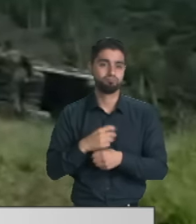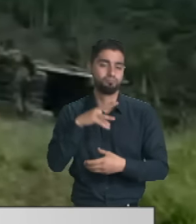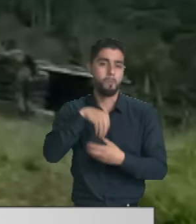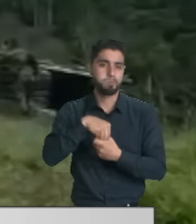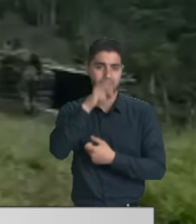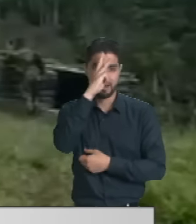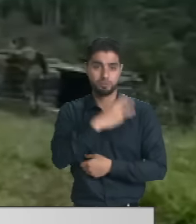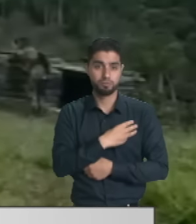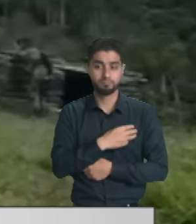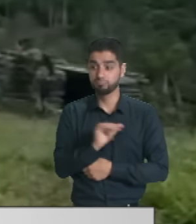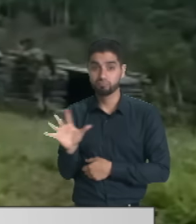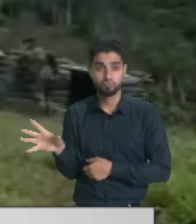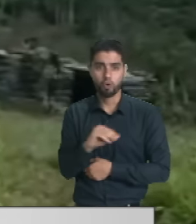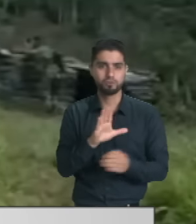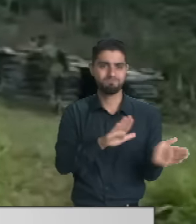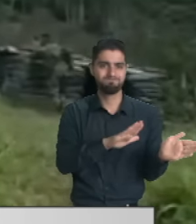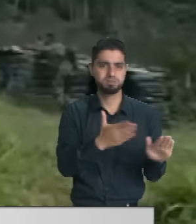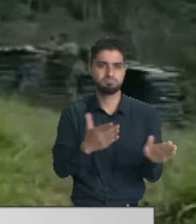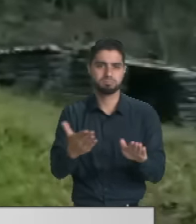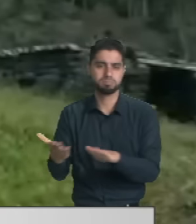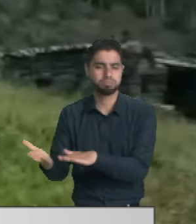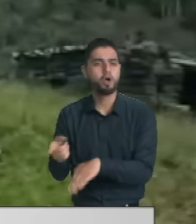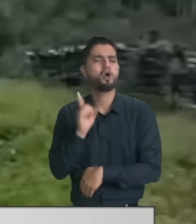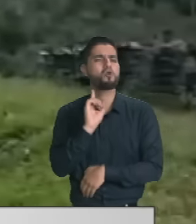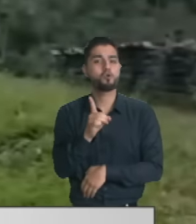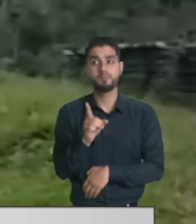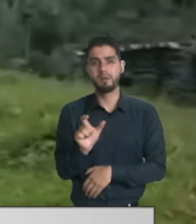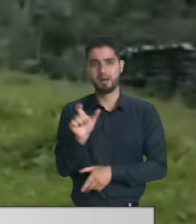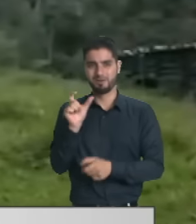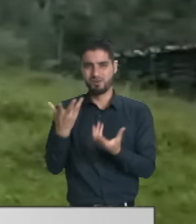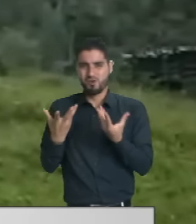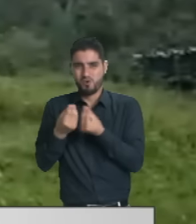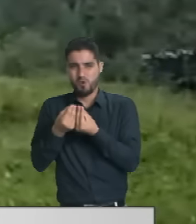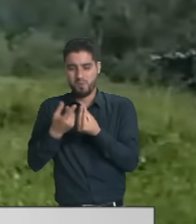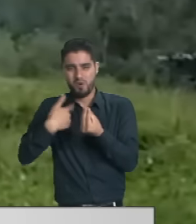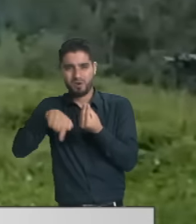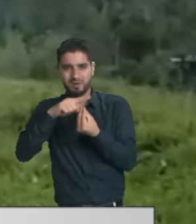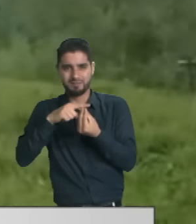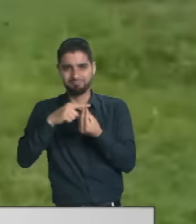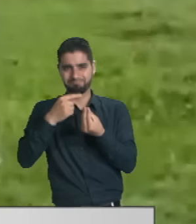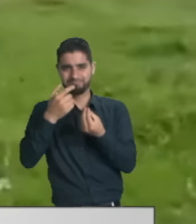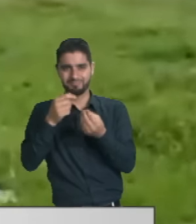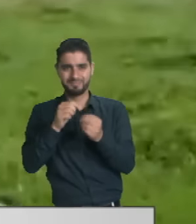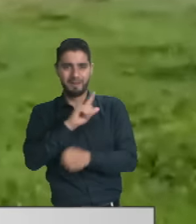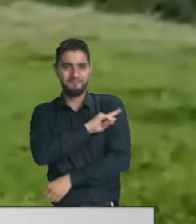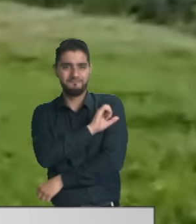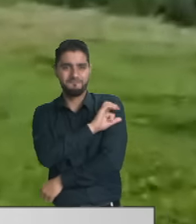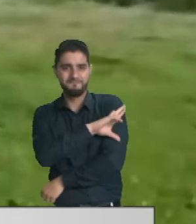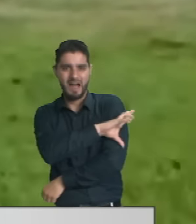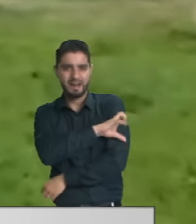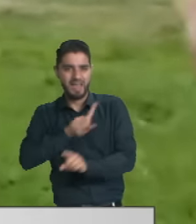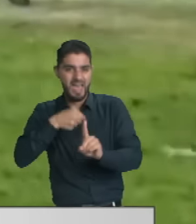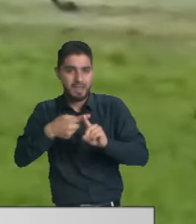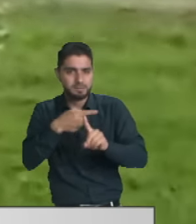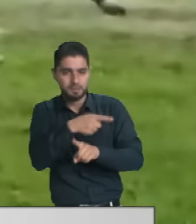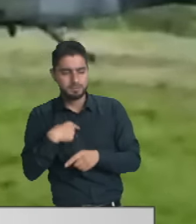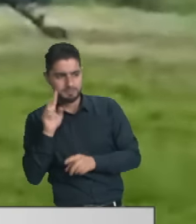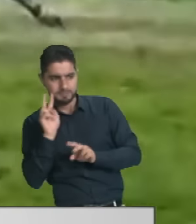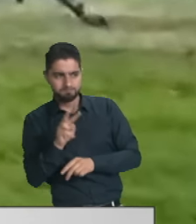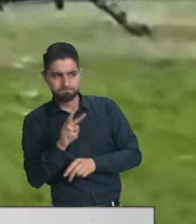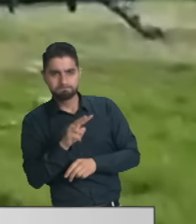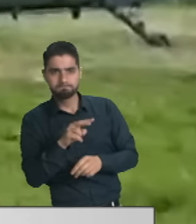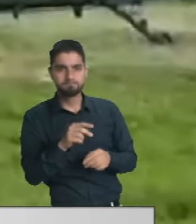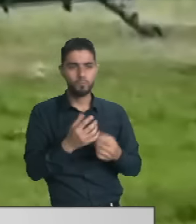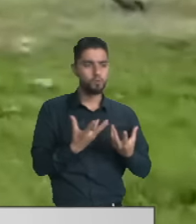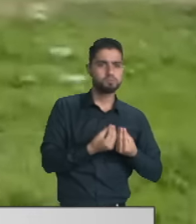asesinados cuando las disidencias de las FARC aprovecharon para activar un campo minado mientras los uniformados participaban de una ofensiva